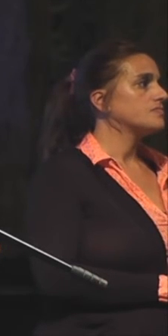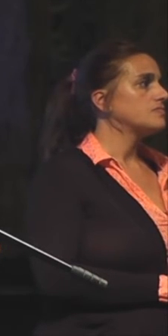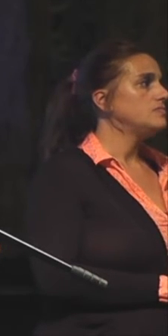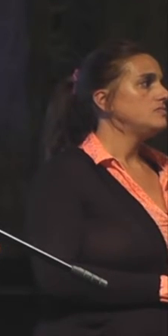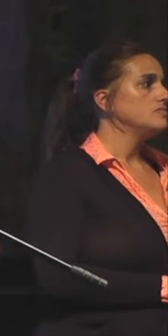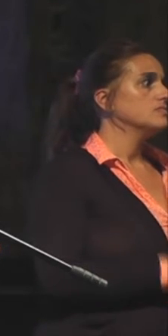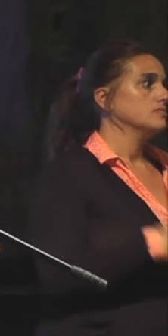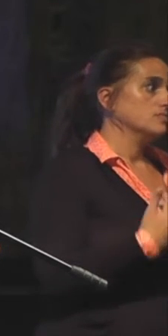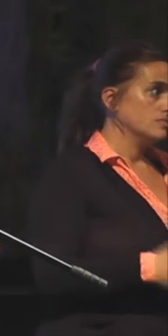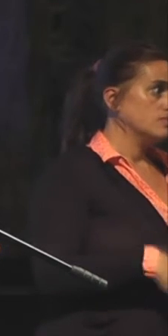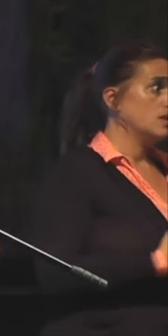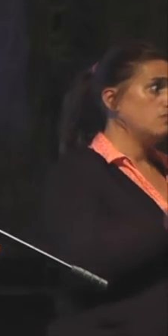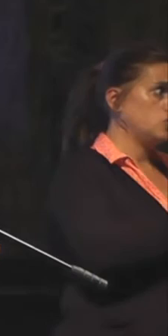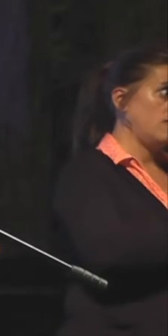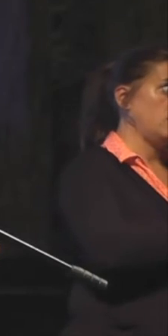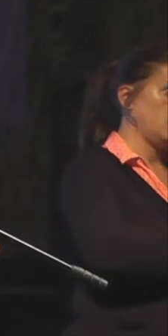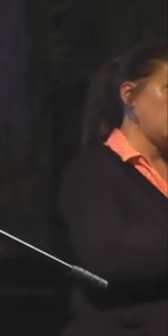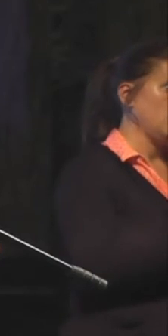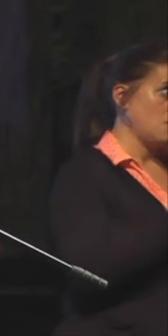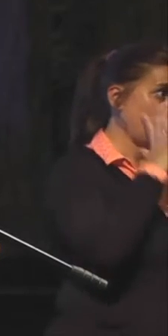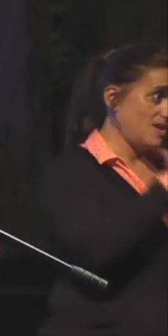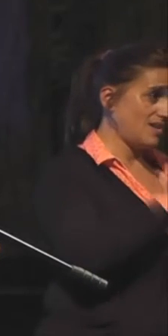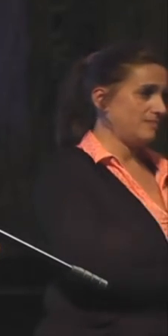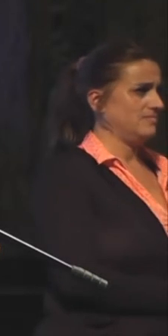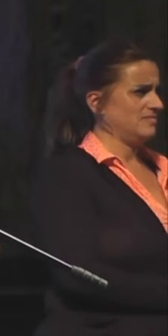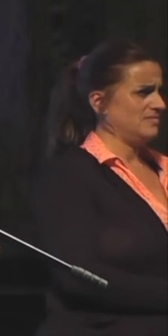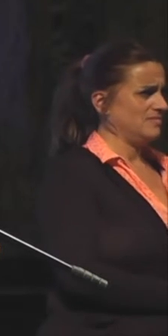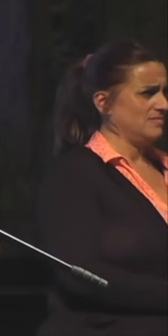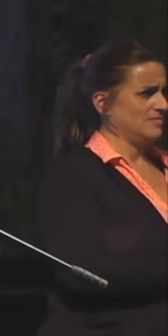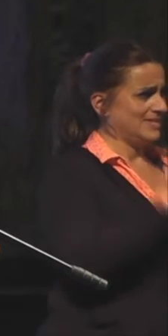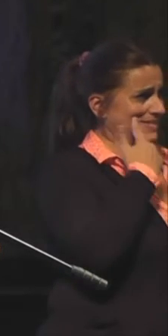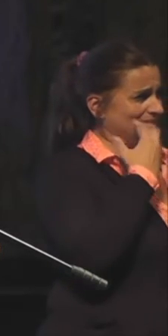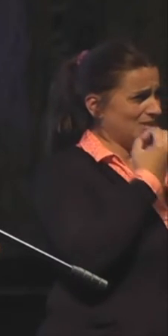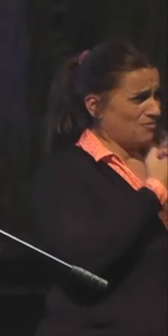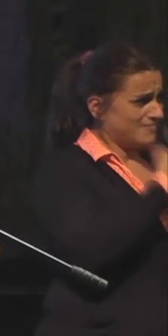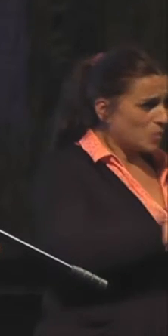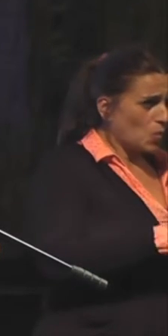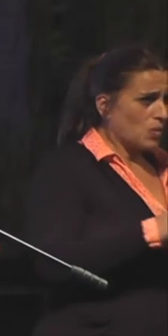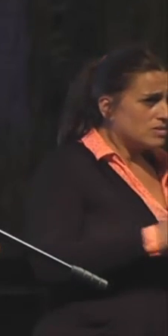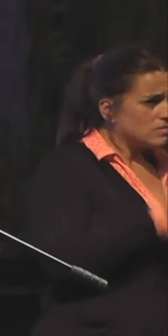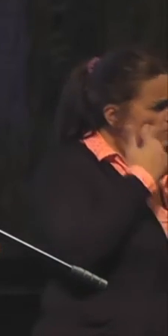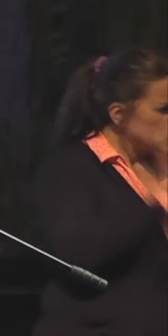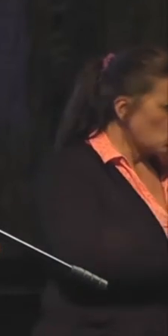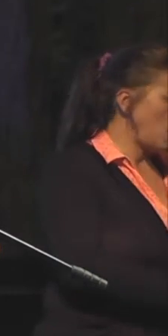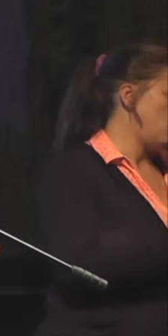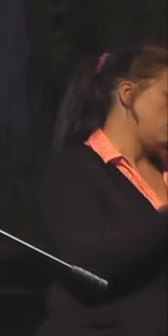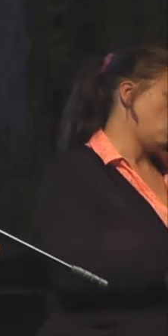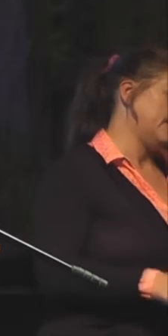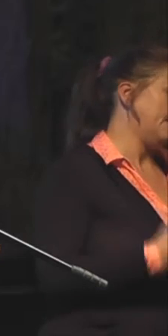hay que estar en los zapatos del hombre cuenta para pasar le sobraban